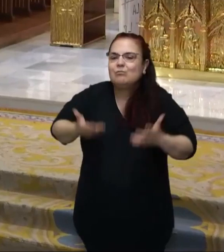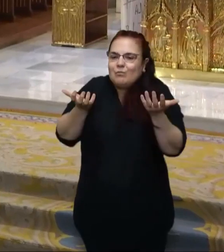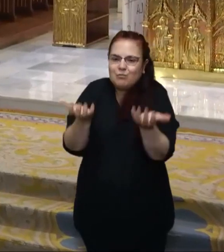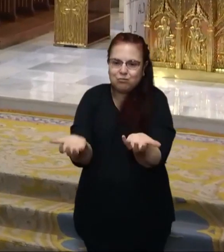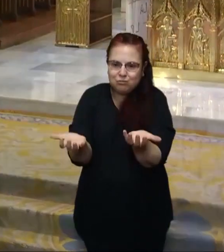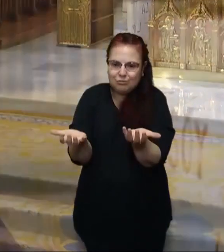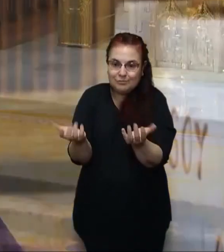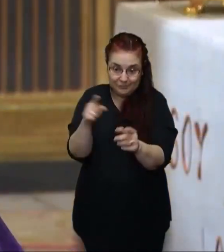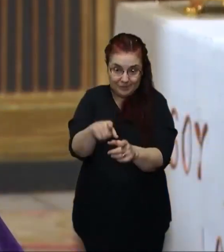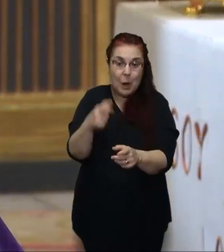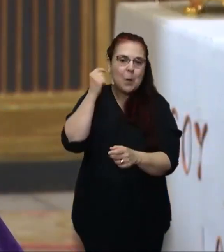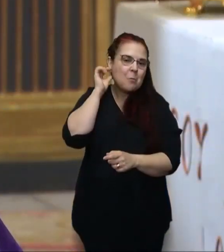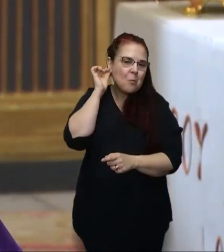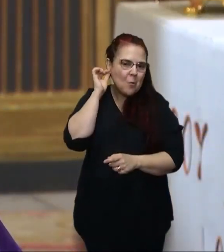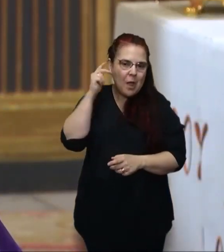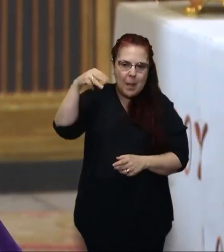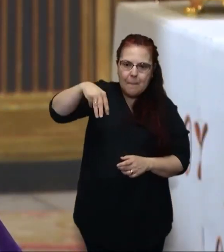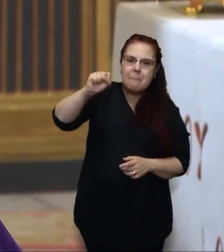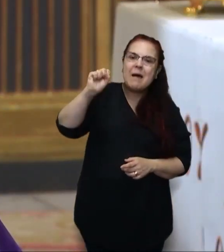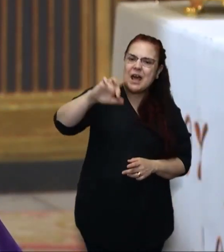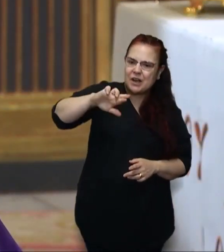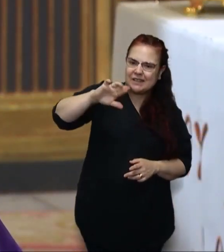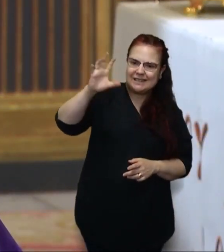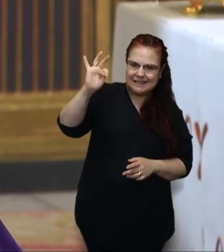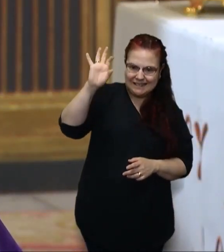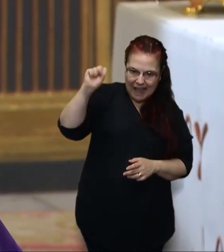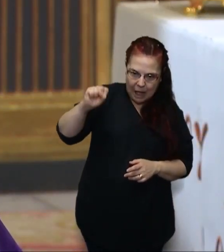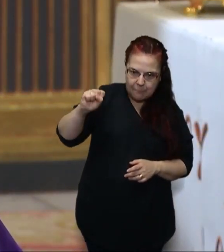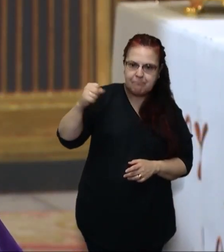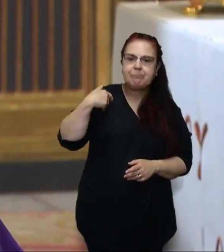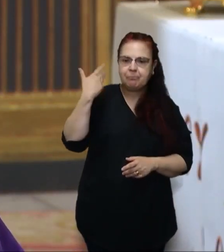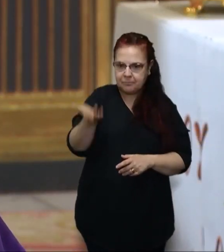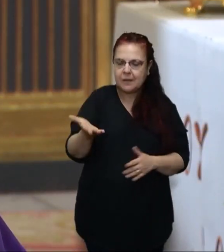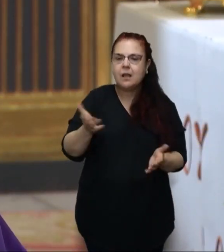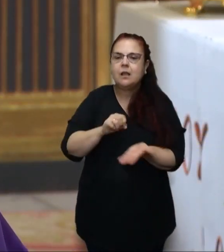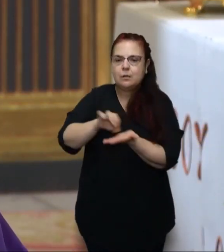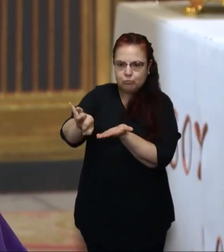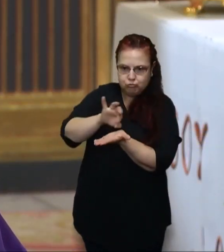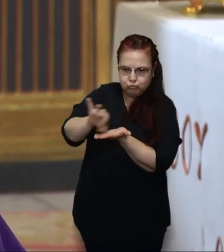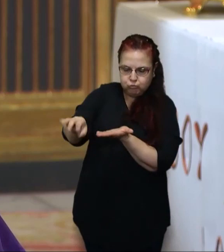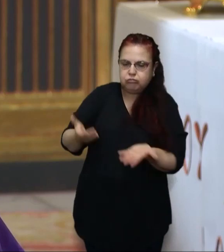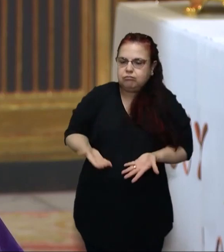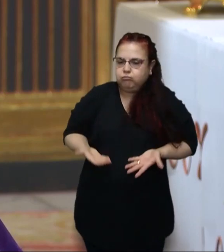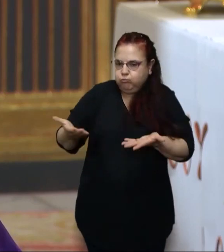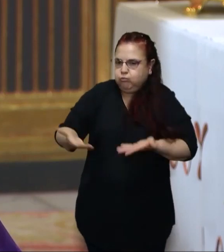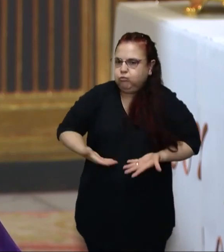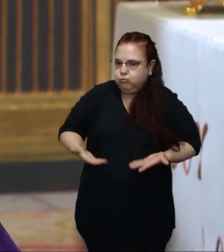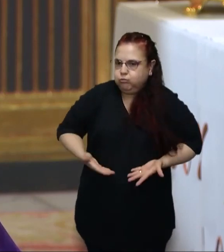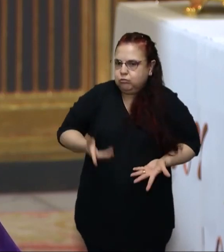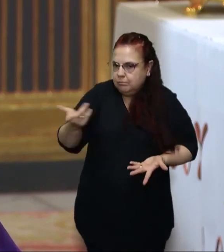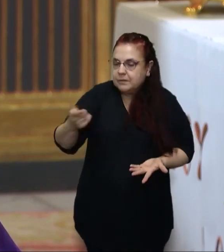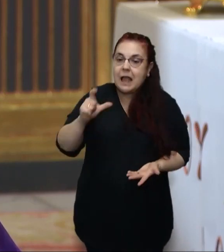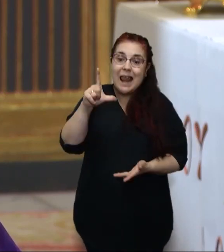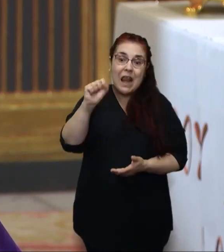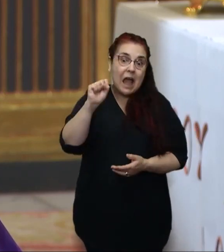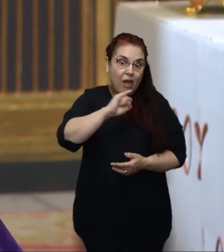Marta servía y Lázaro era uno de los que estaban con él a la mesa.